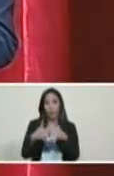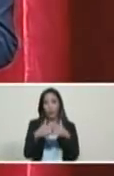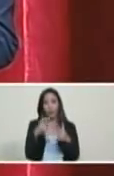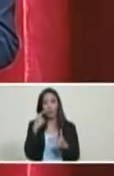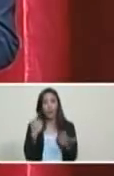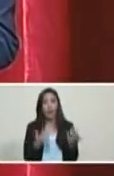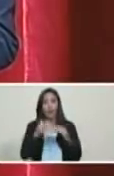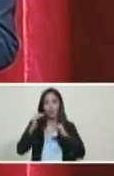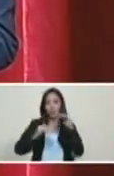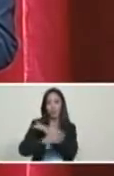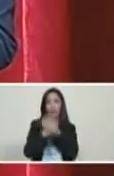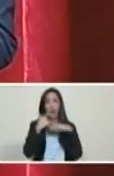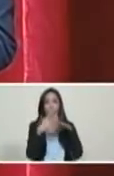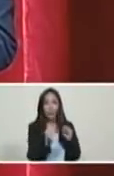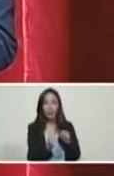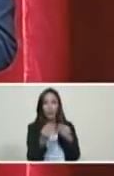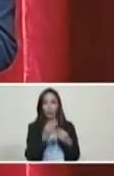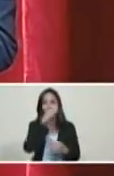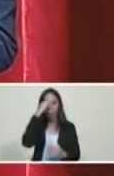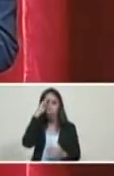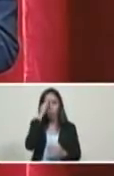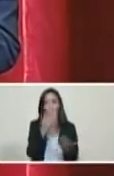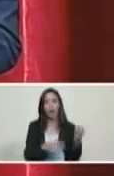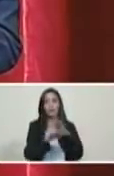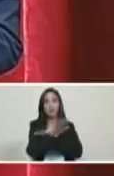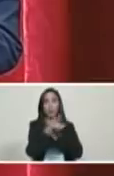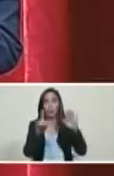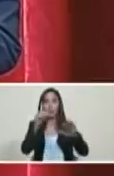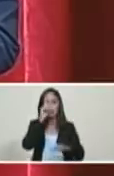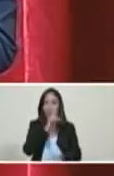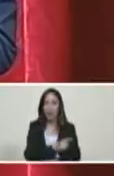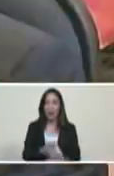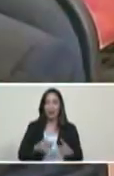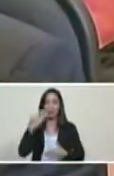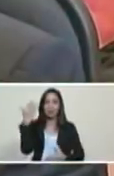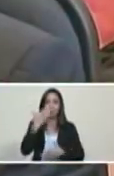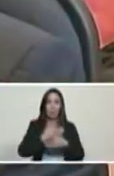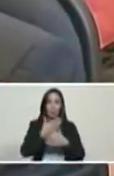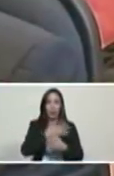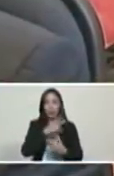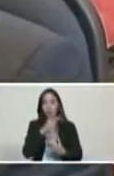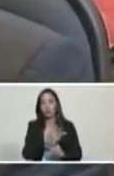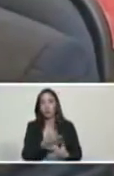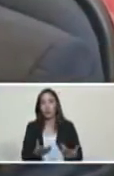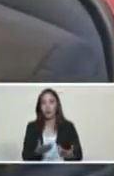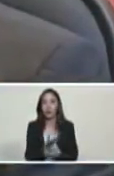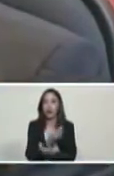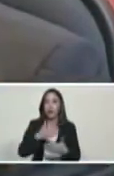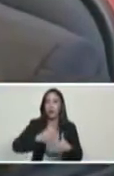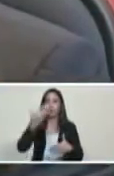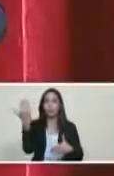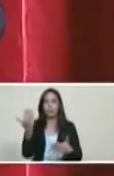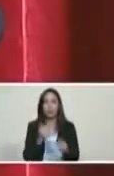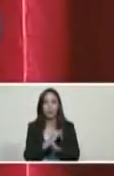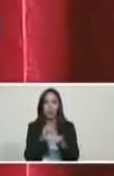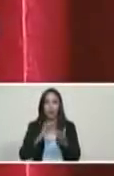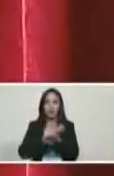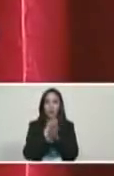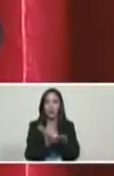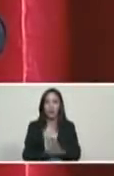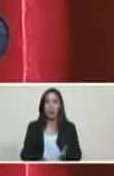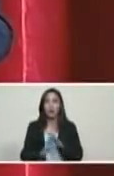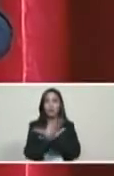heroicidad del pueblo cubano, 56 años enfrentando el bloqueo por otro lado. 56 años